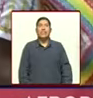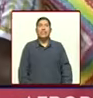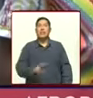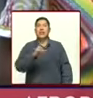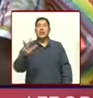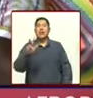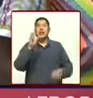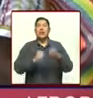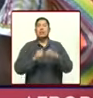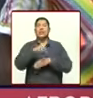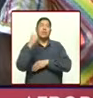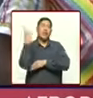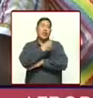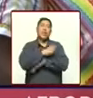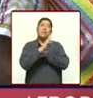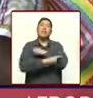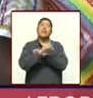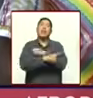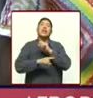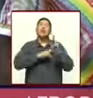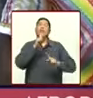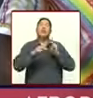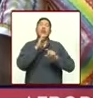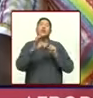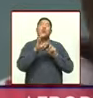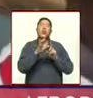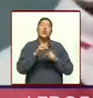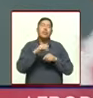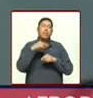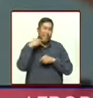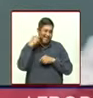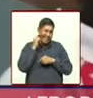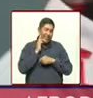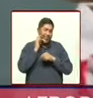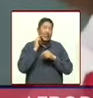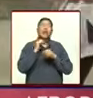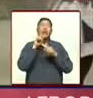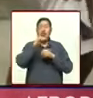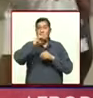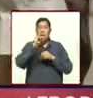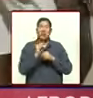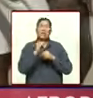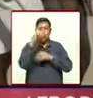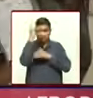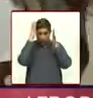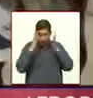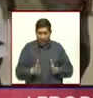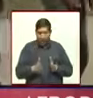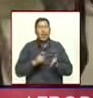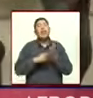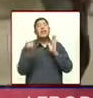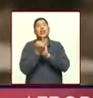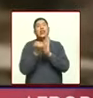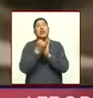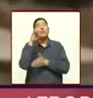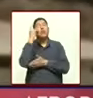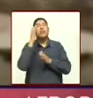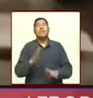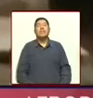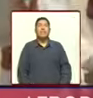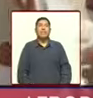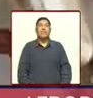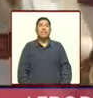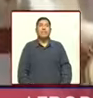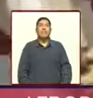El 23 de septiembre, Día Nacional del Pueblo y la Cultura Afroboliviana. Vamos a conocer a profundidad de esta identidad que tiene Bolivia.